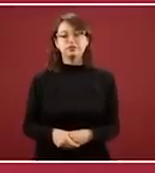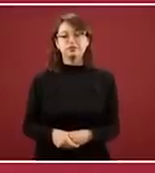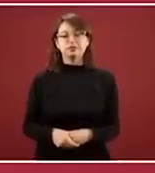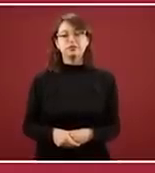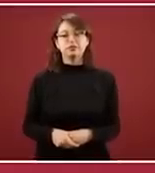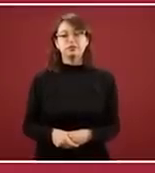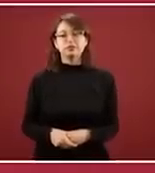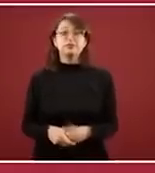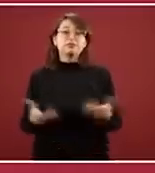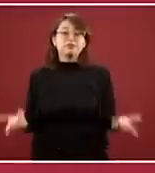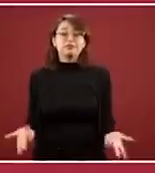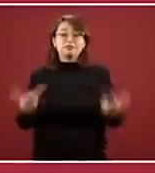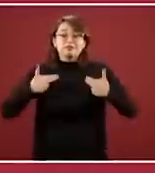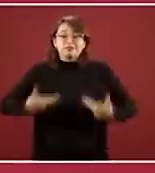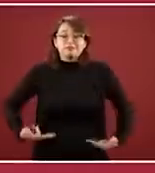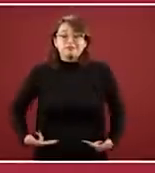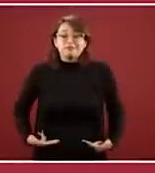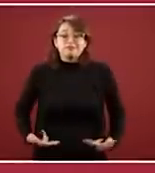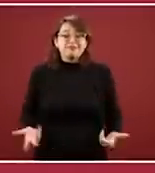somos seres humanos,